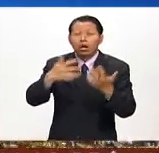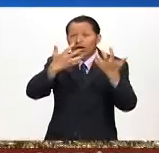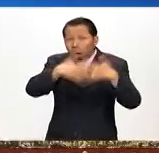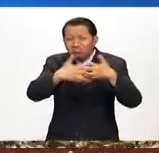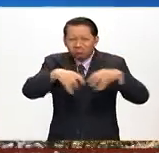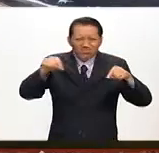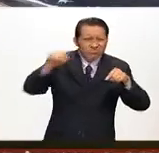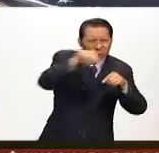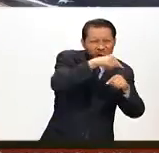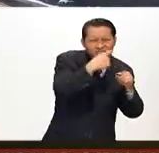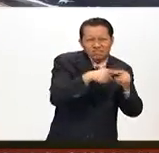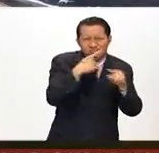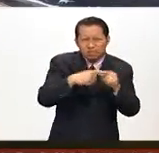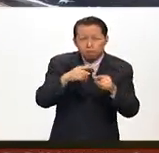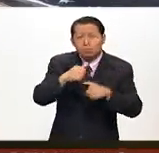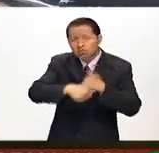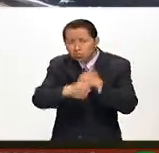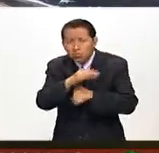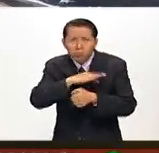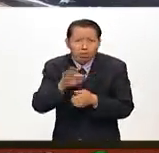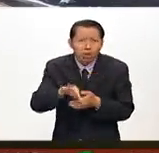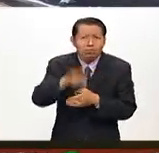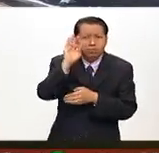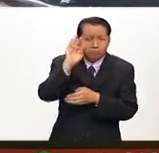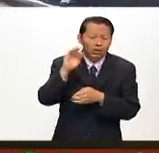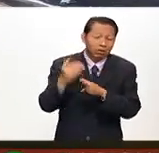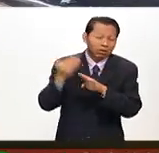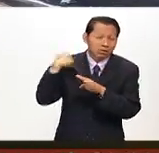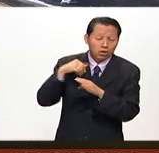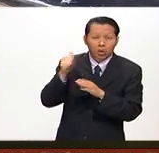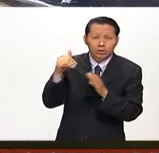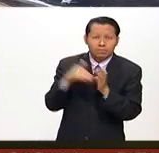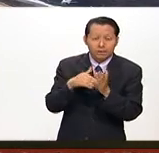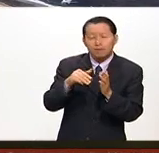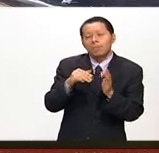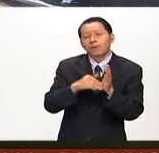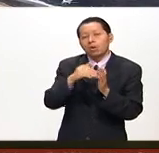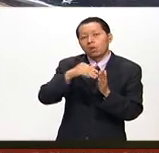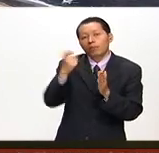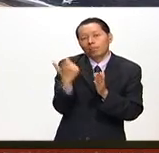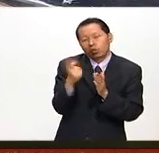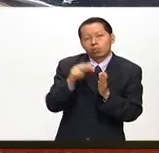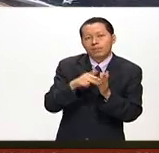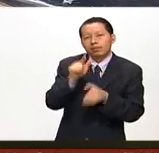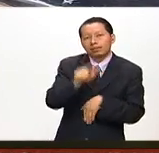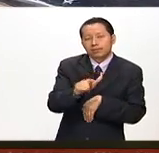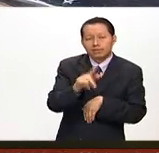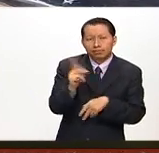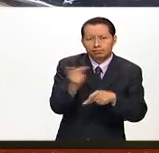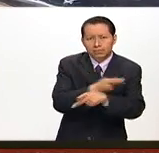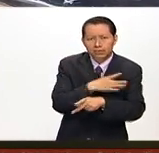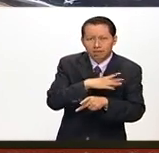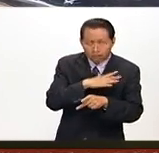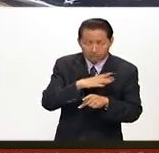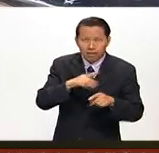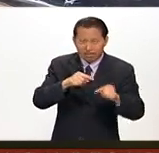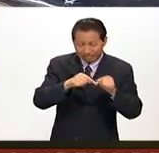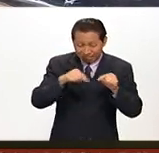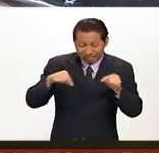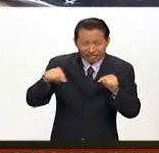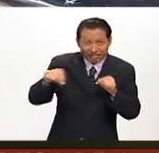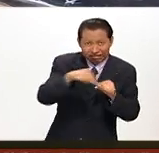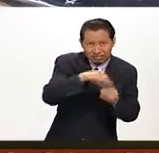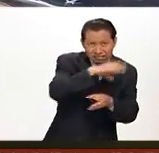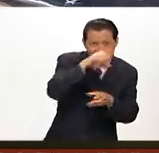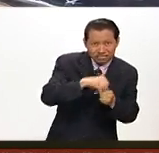construcción se asignaron 11,000 millones de pesos tan solo en 2017. Constará de 760,000 metros cuadrados de construcción